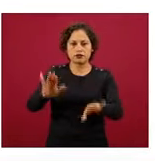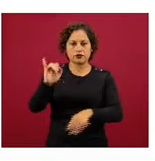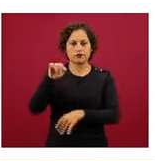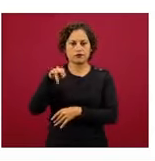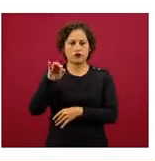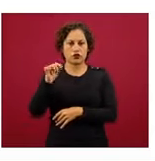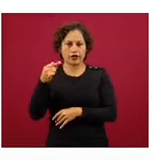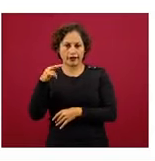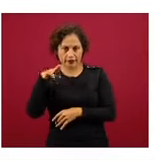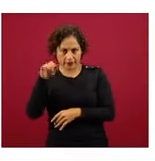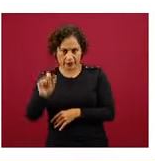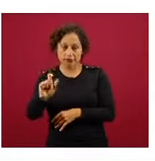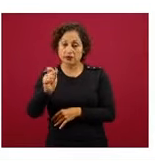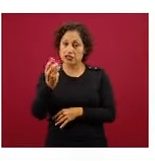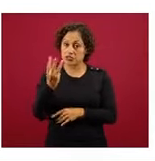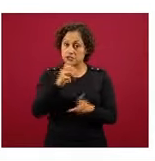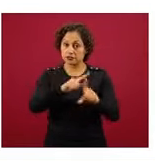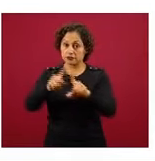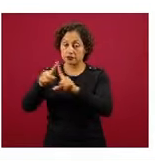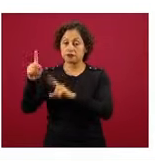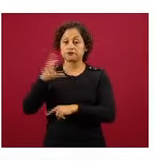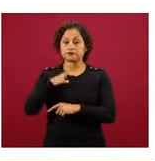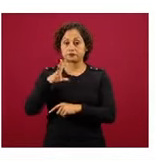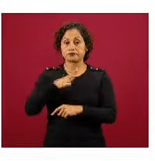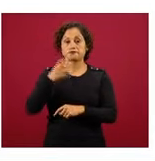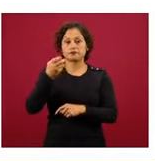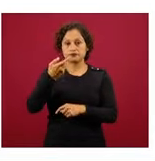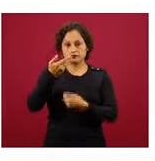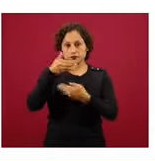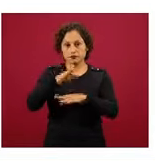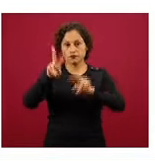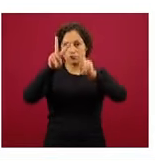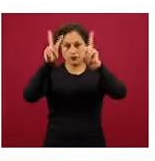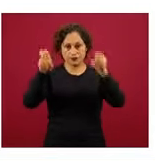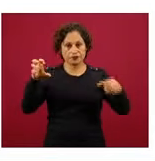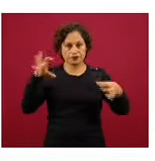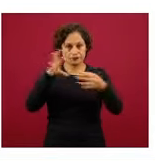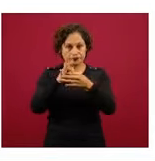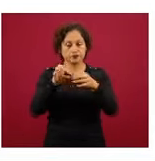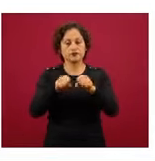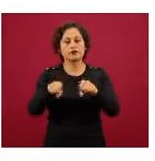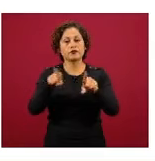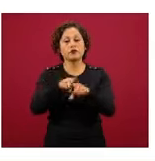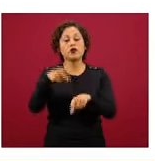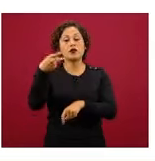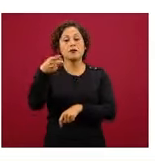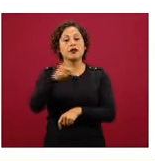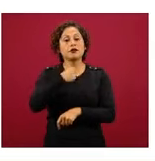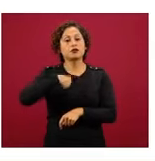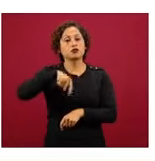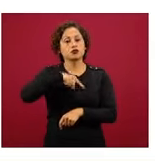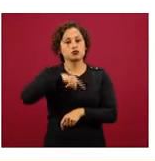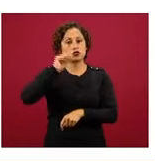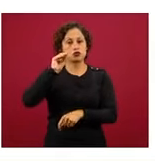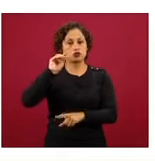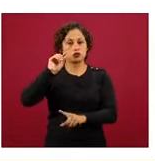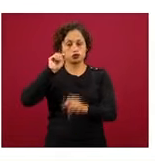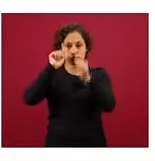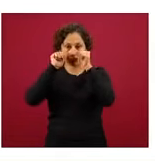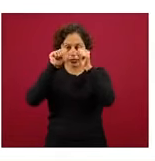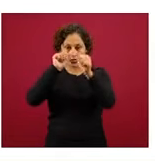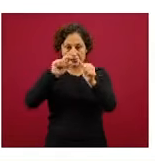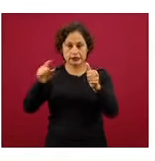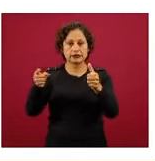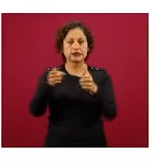general compete a esta condición, pero con una particular preocupación en el bienestar de quienes